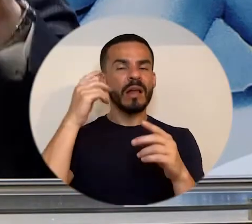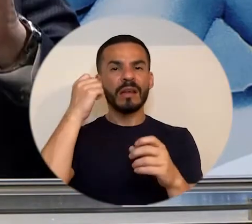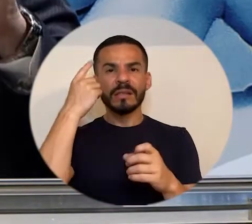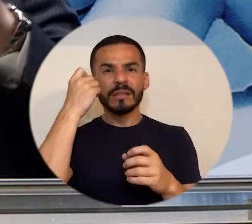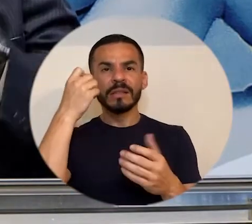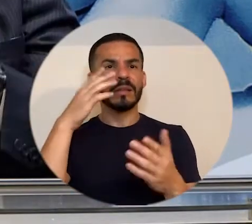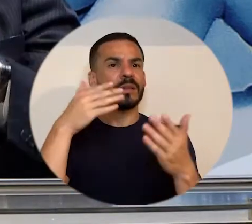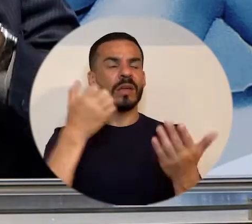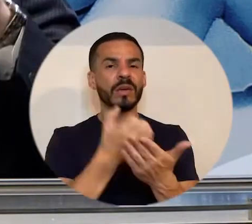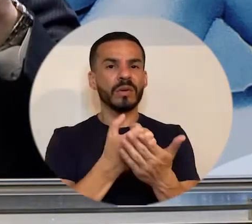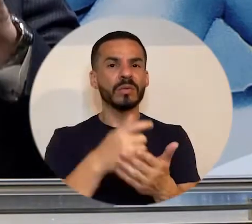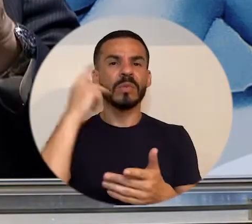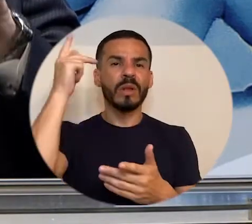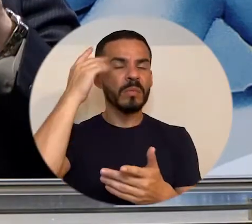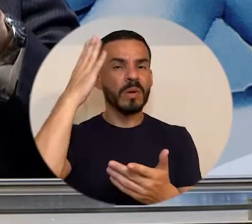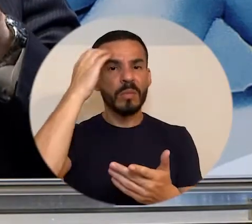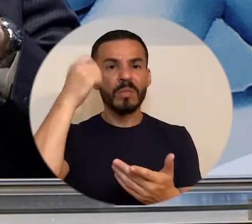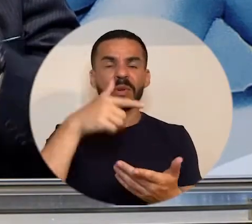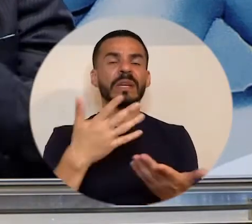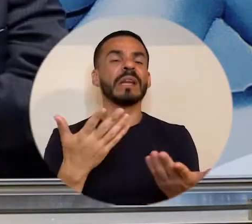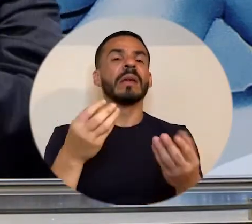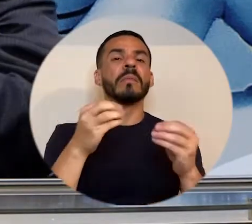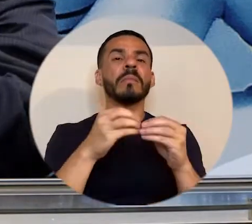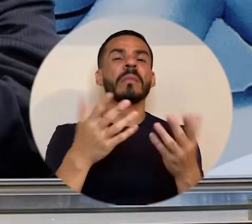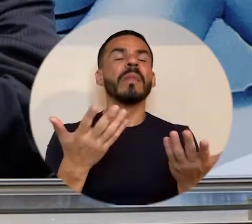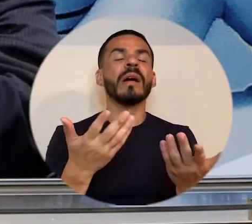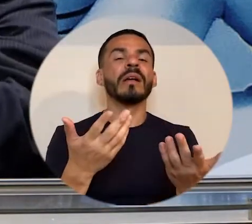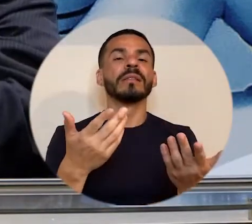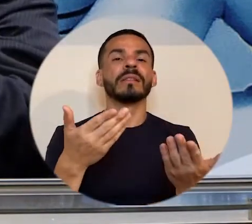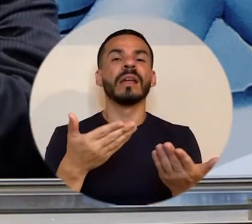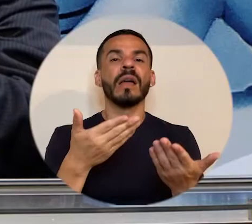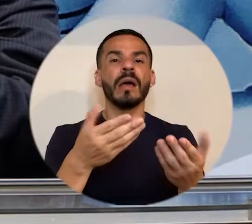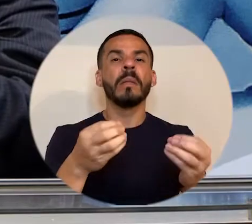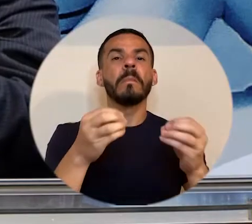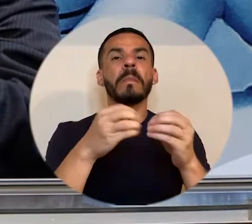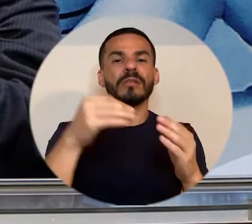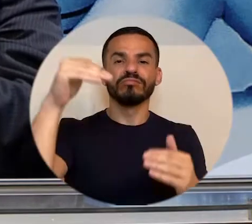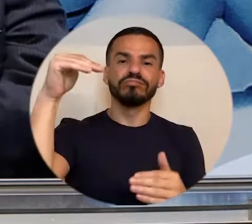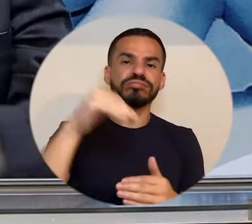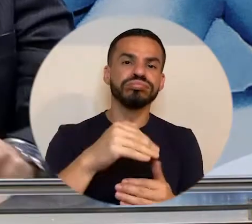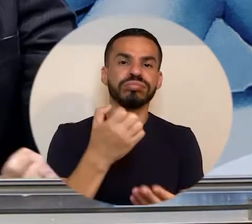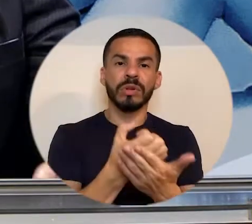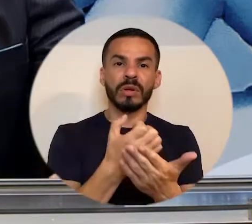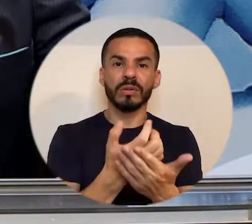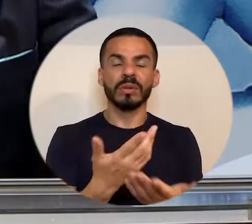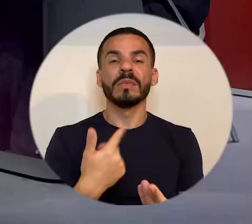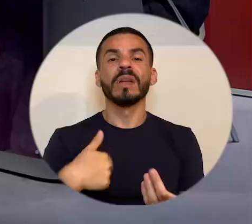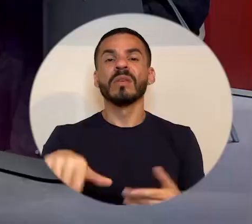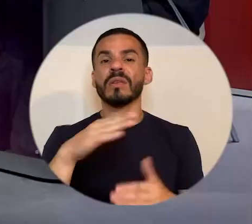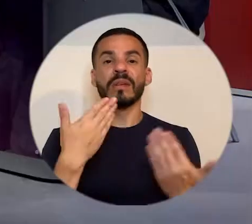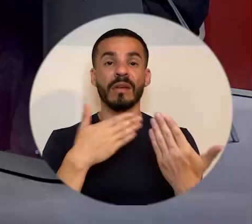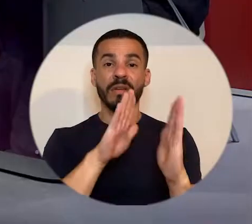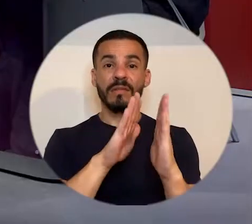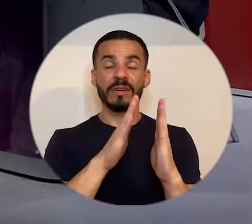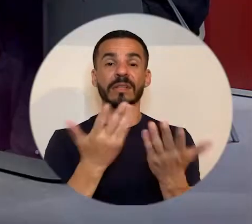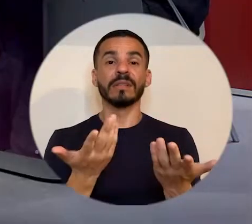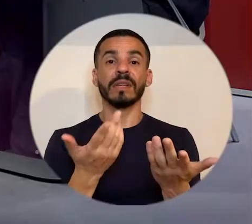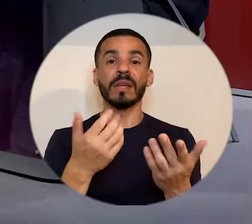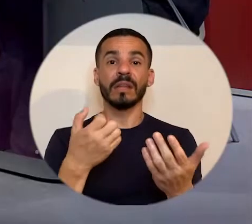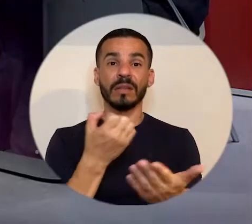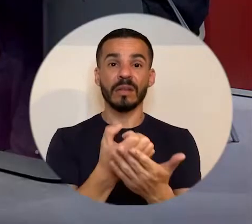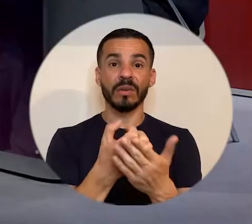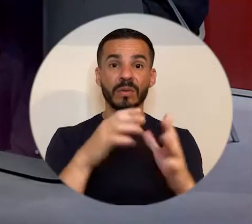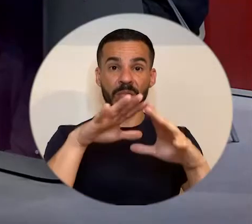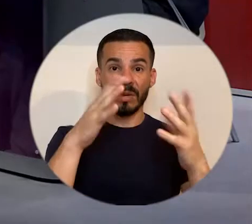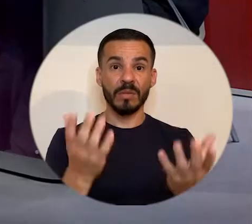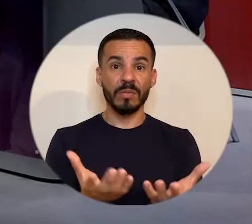mala percepción de la economía y de la política porque tiende más bien a llevar a mayor recesión. Lo que estamos enfrentando